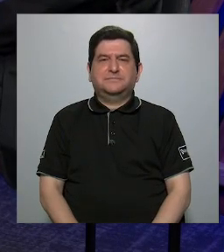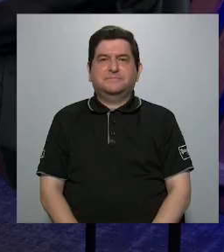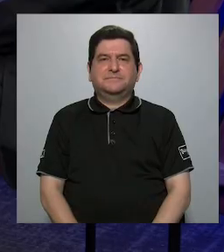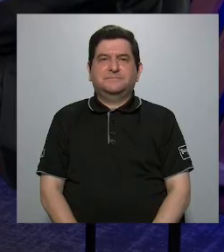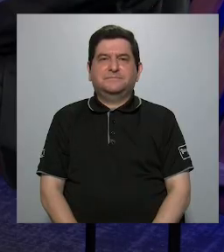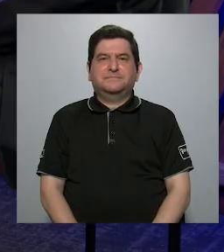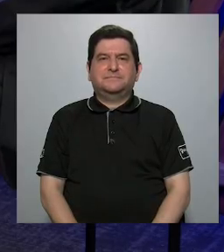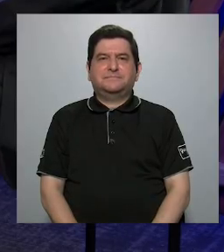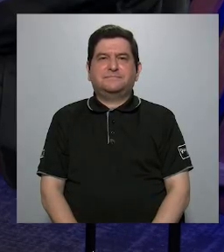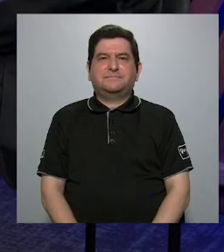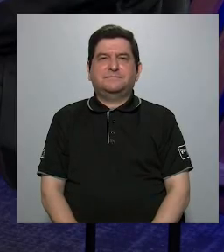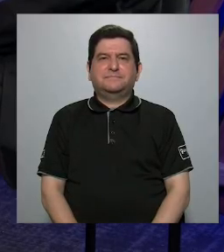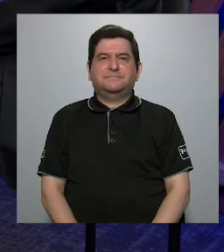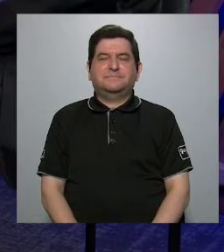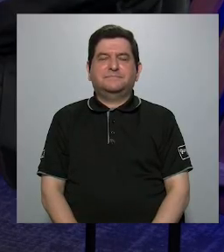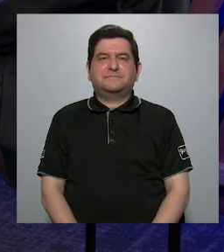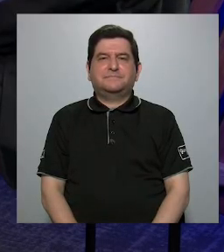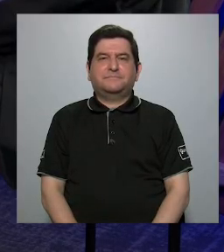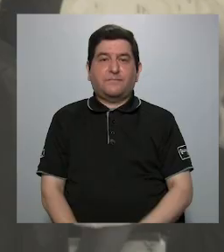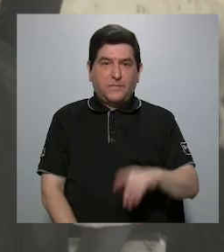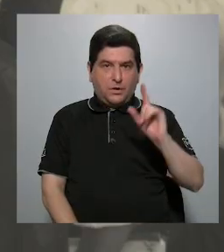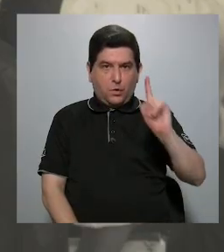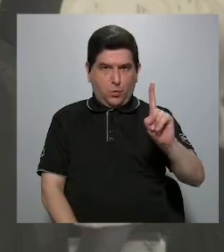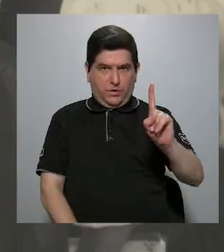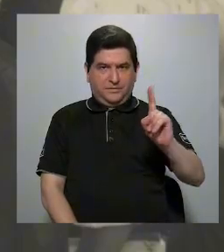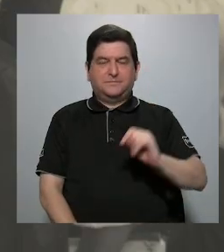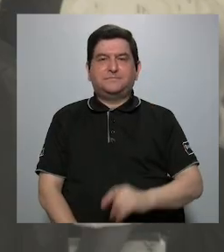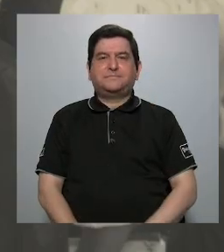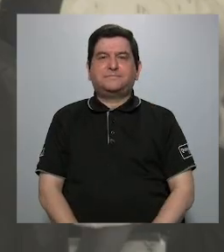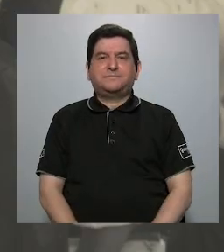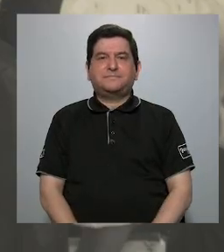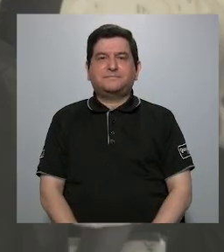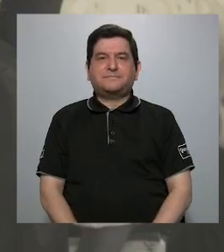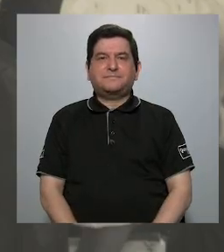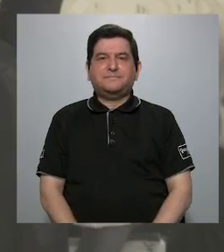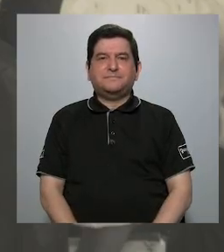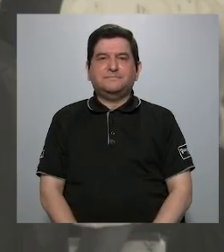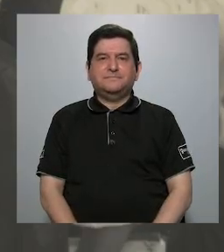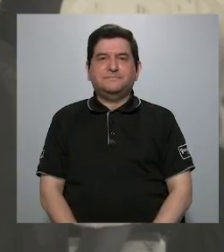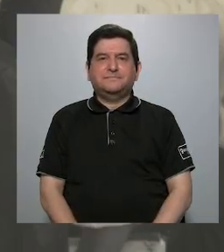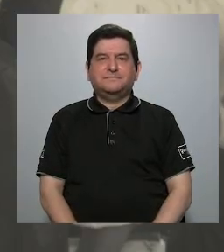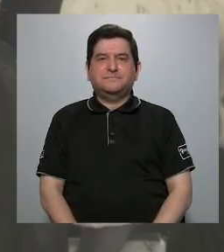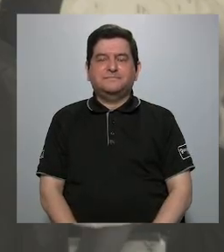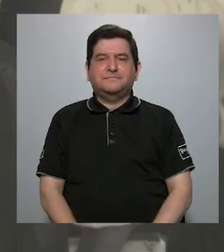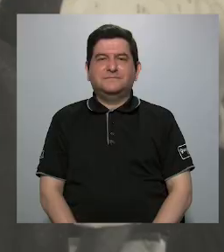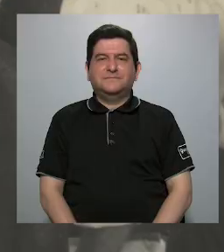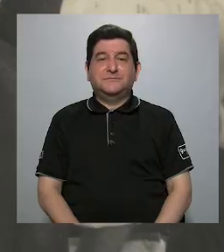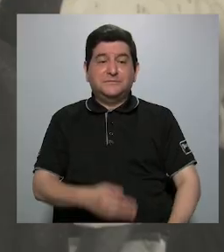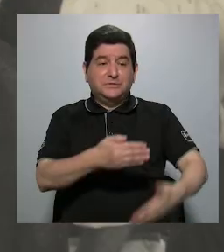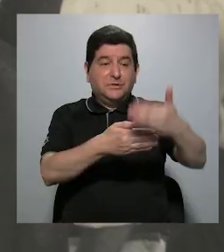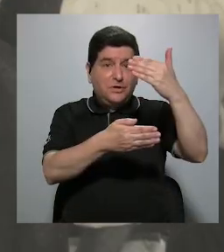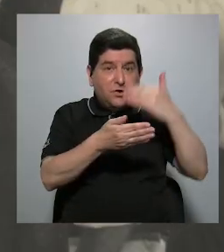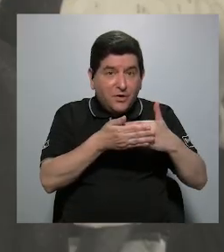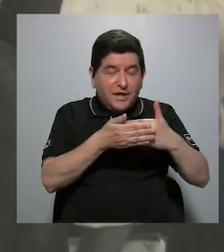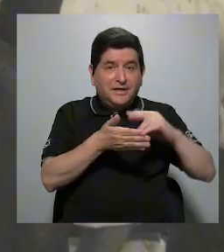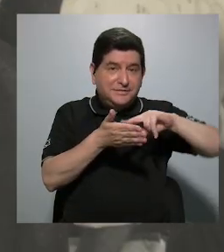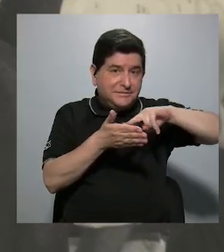de investigación podríamos llamarla. Uno es lo que fue